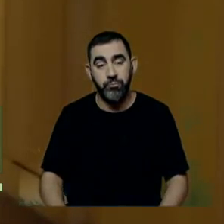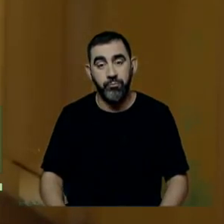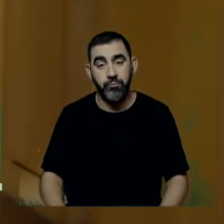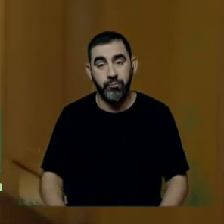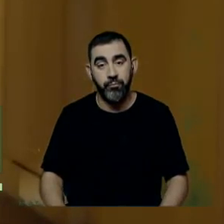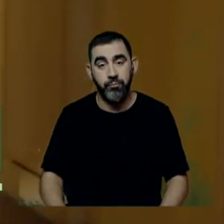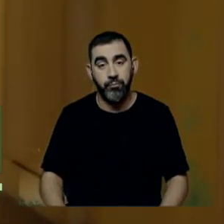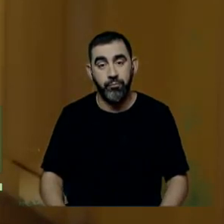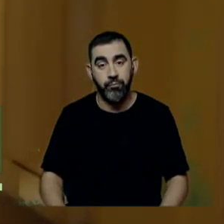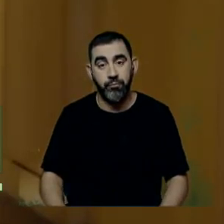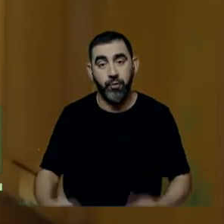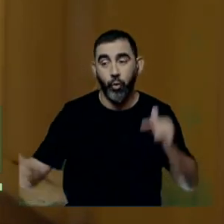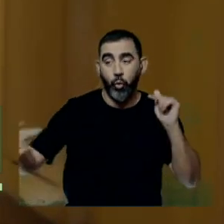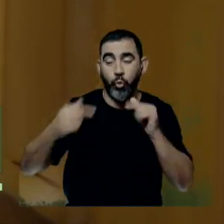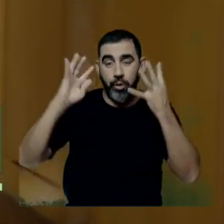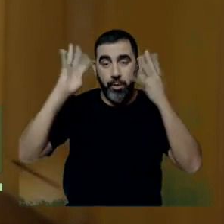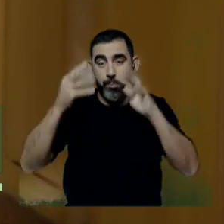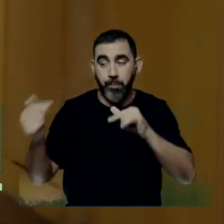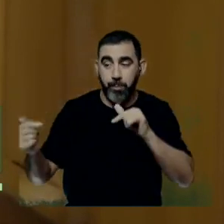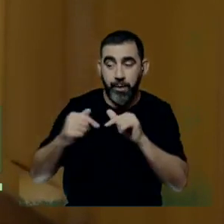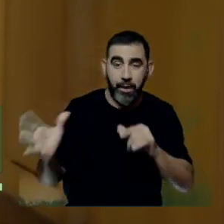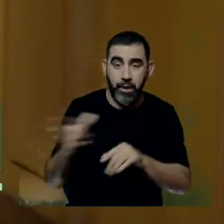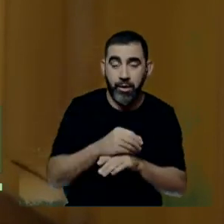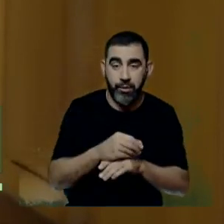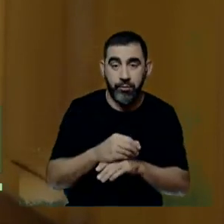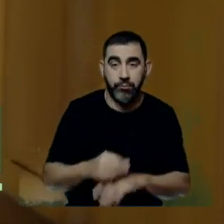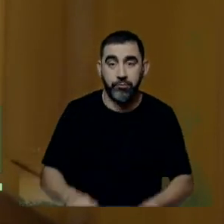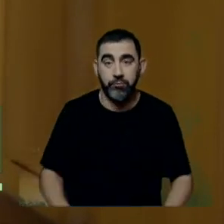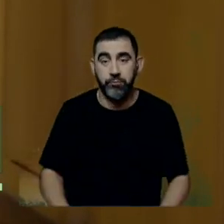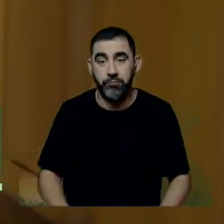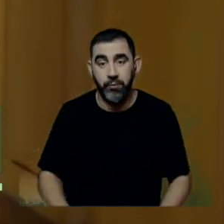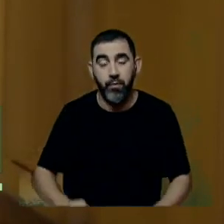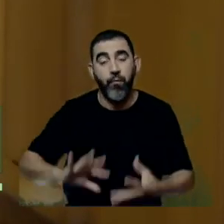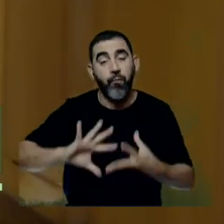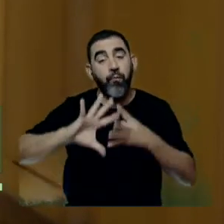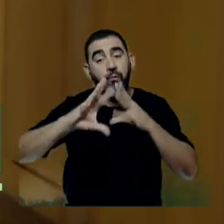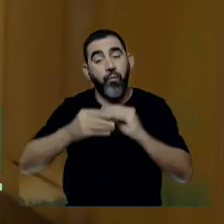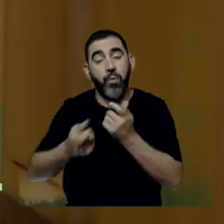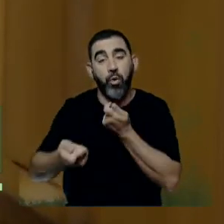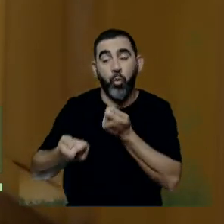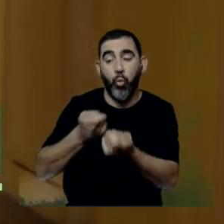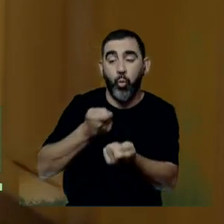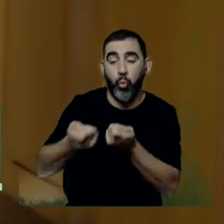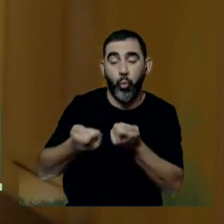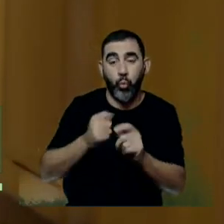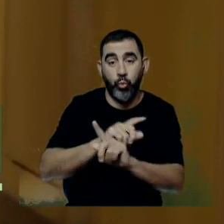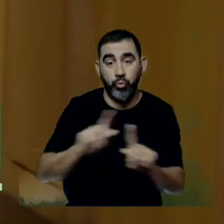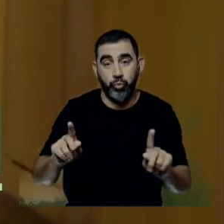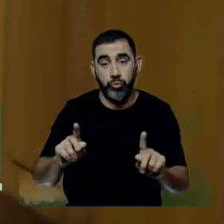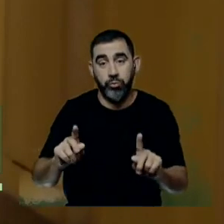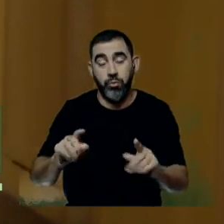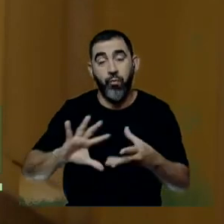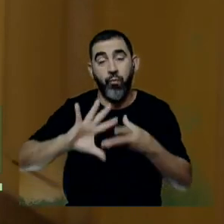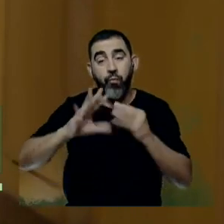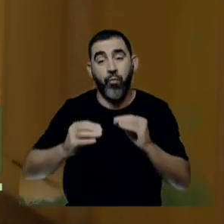de la región? En contra. Alineó en contra esta forma que hay de conducción, donde las